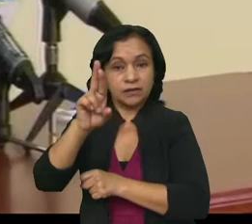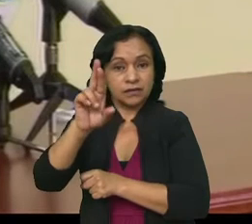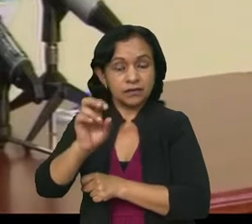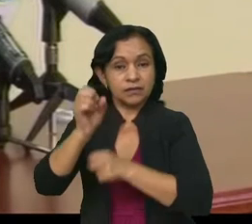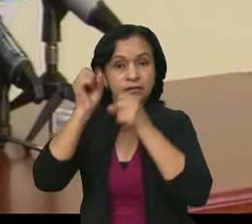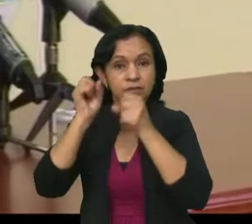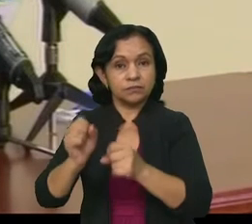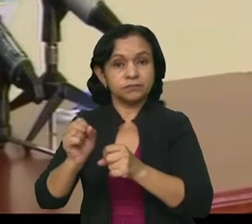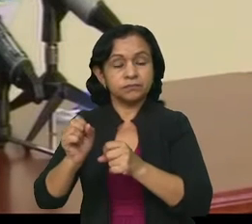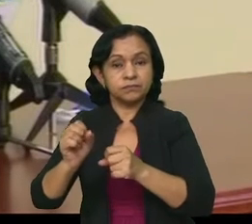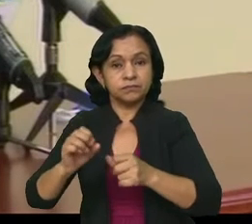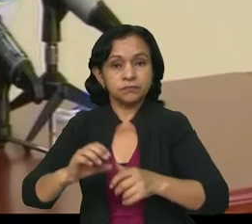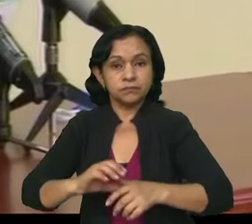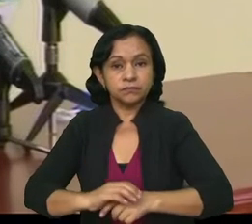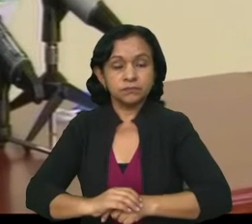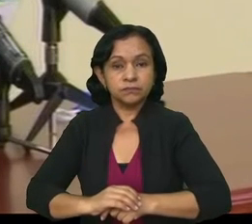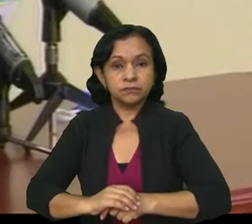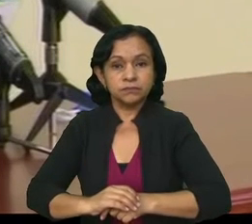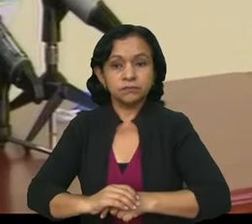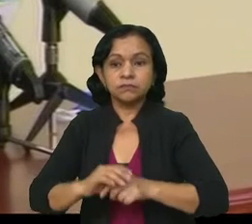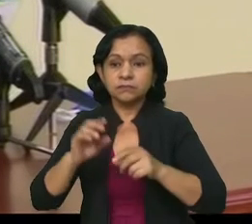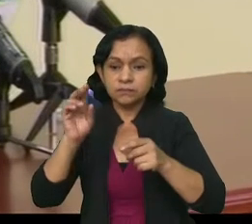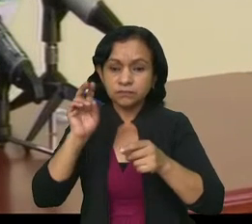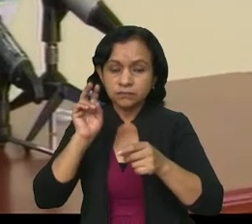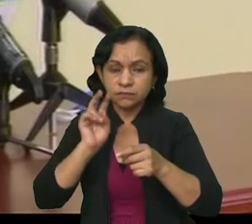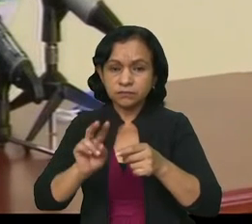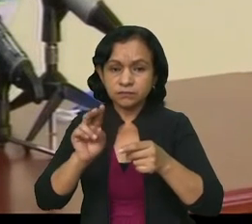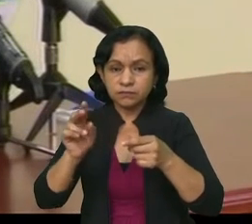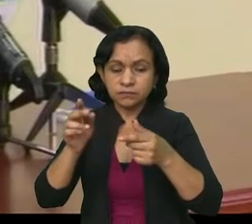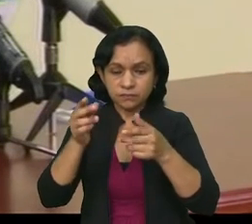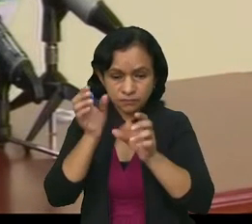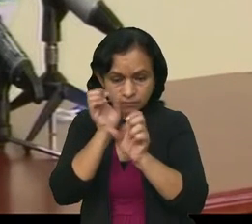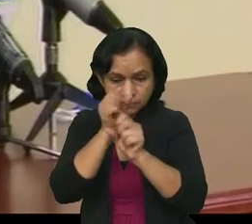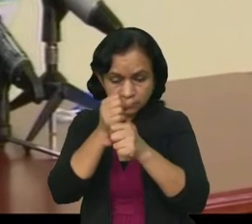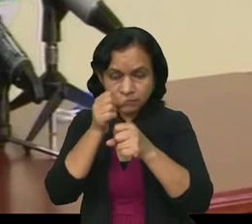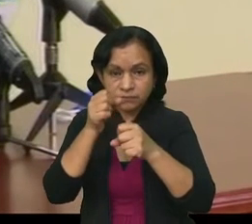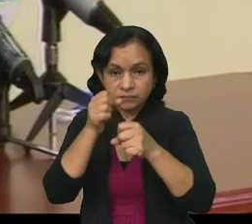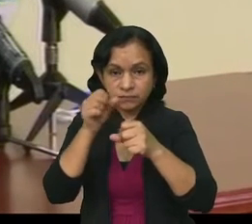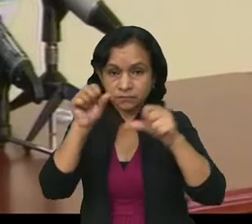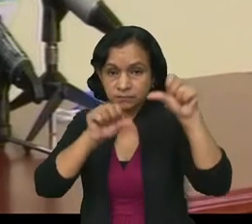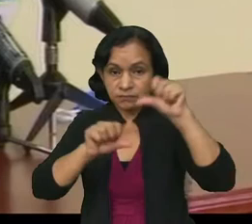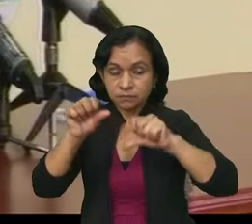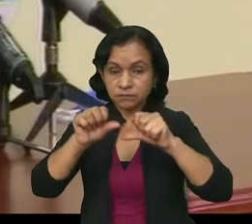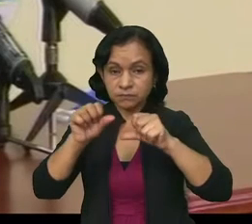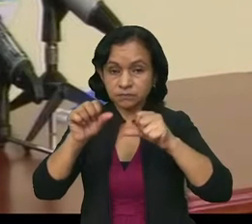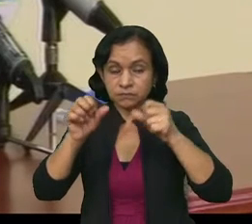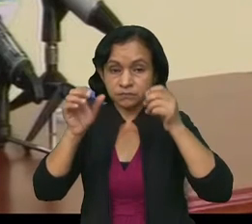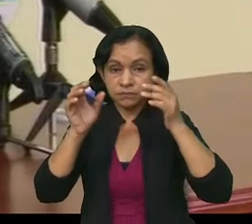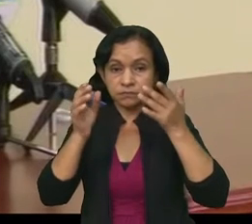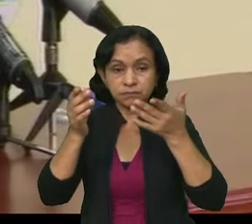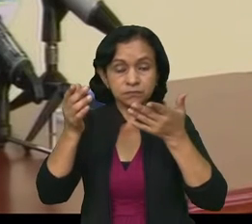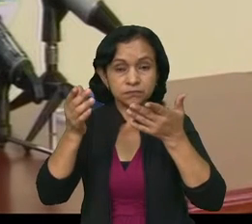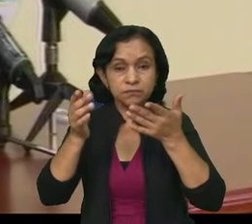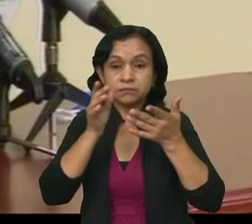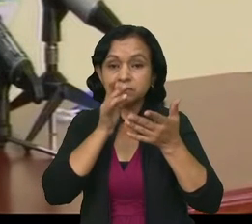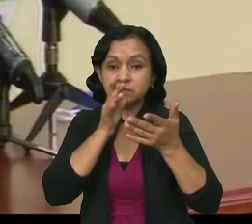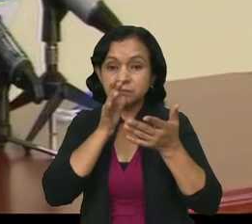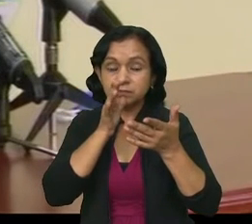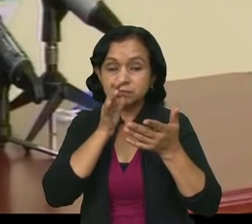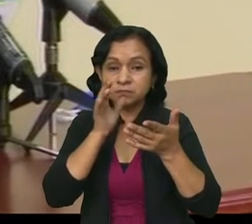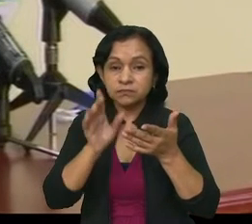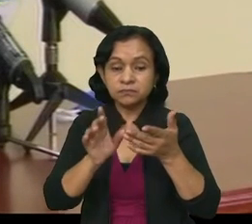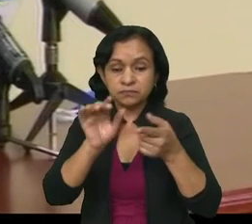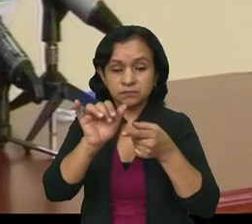Hernández. Se realizó peritaje de trazología determinando que las lesiones en la cabeza de la niñita, de